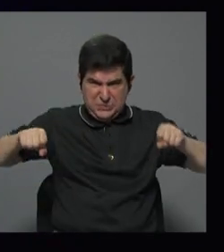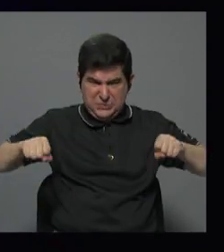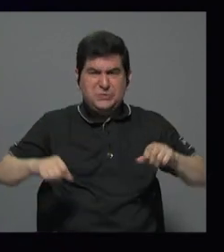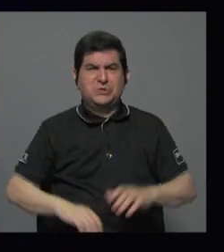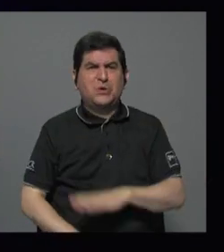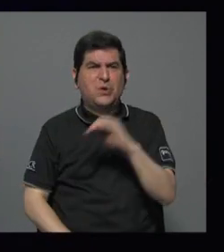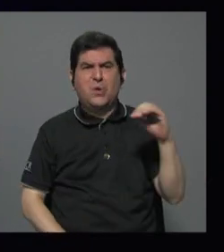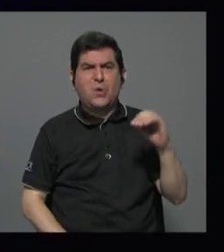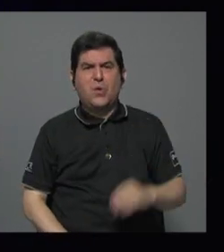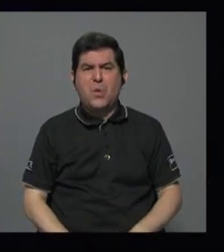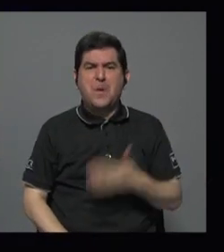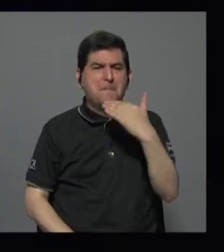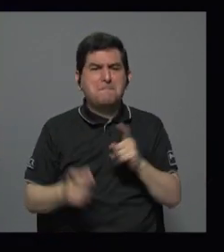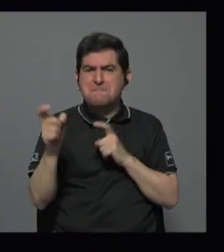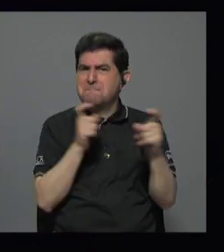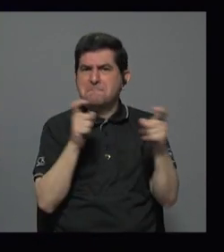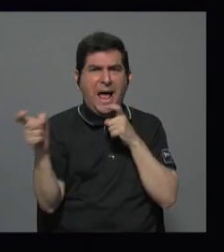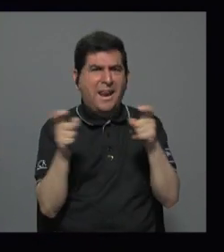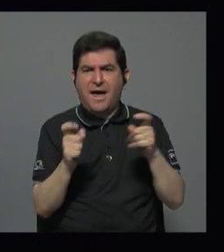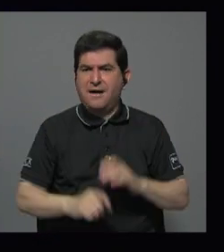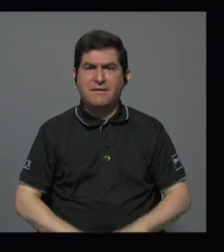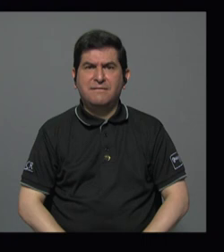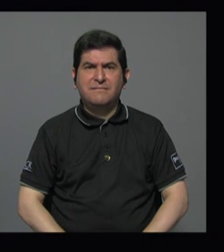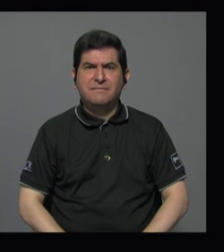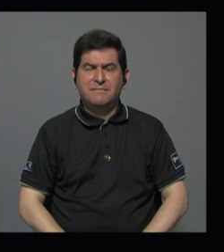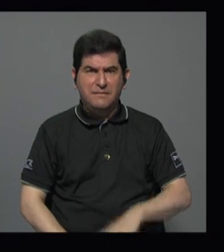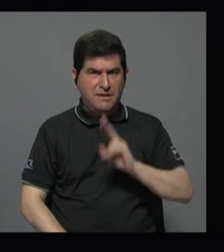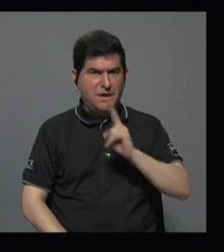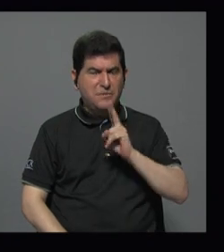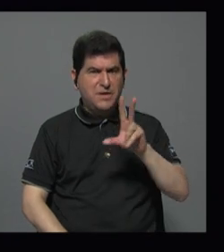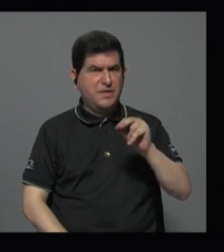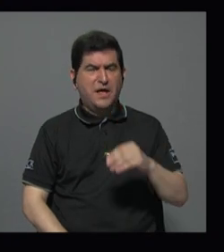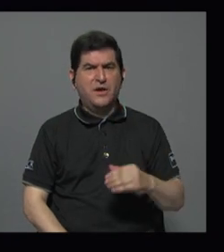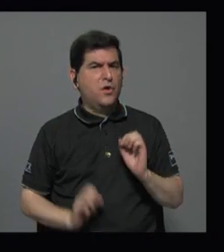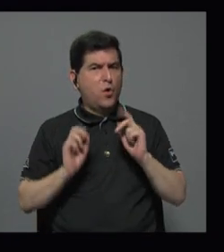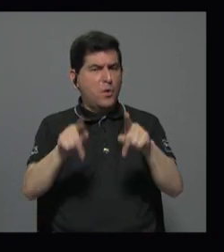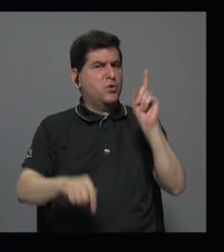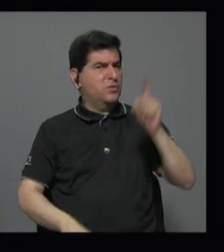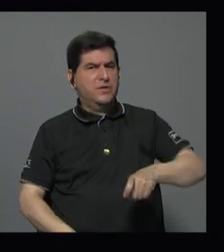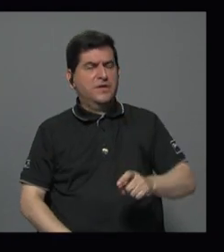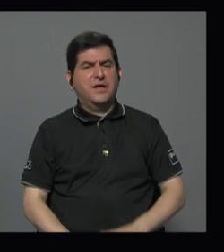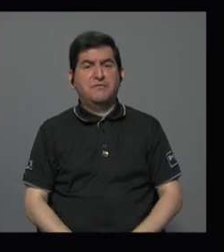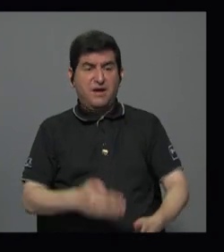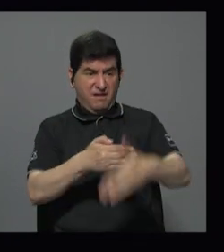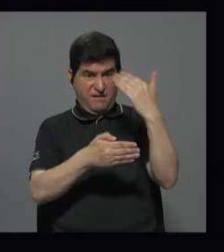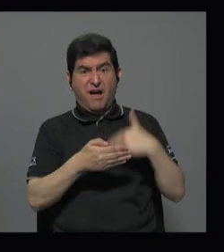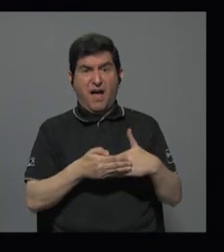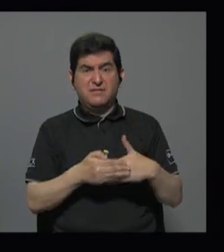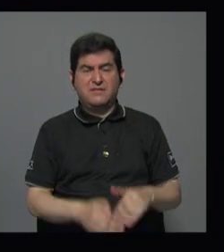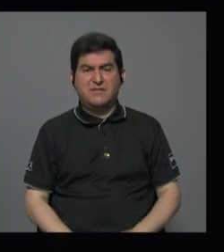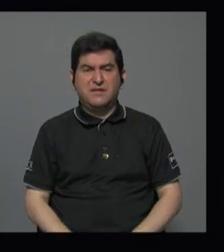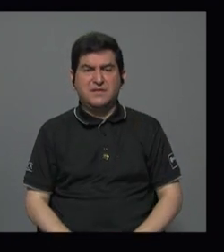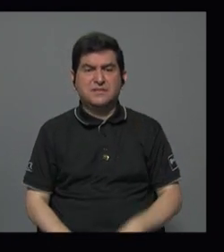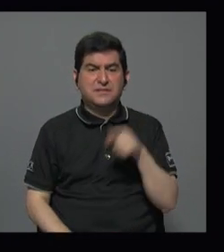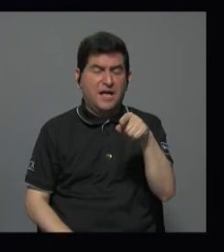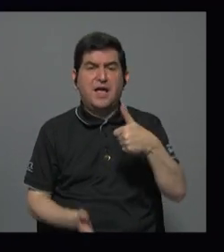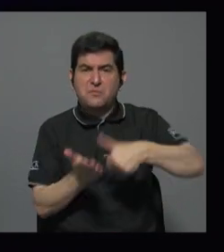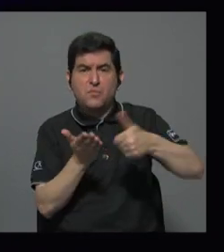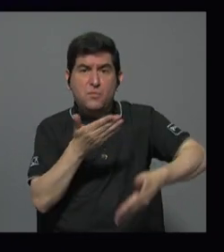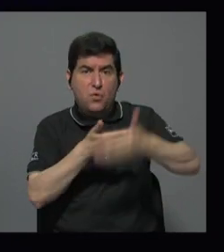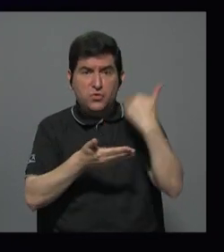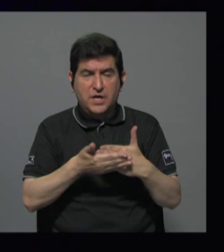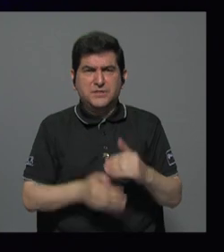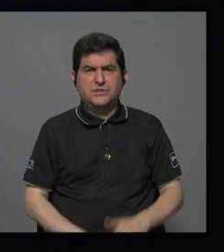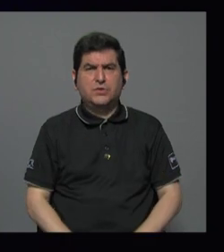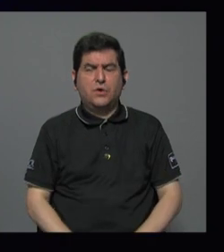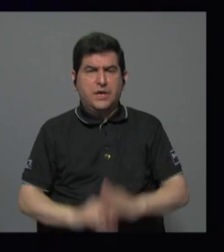cuando es administraciones que realmente no habían tenido oportunidad anteriormente en las actividades elecciones se